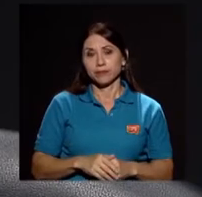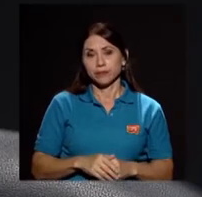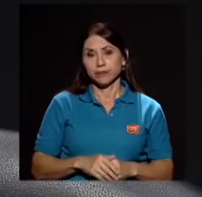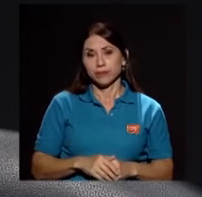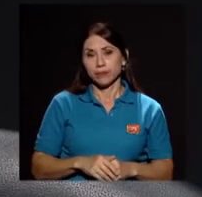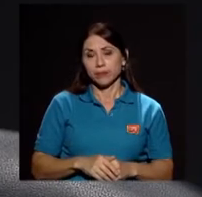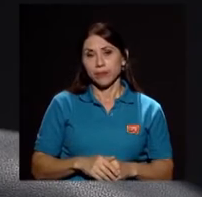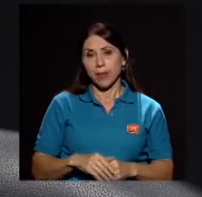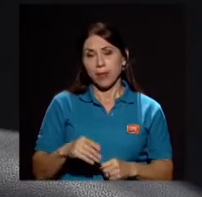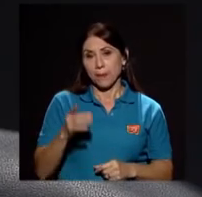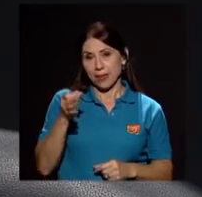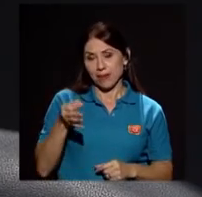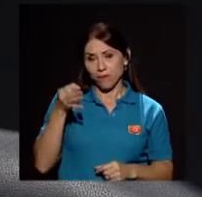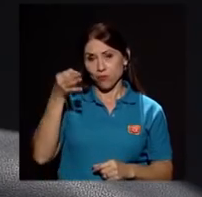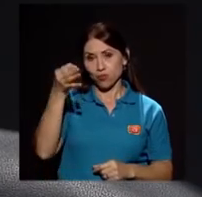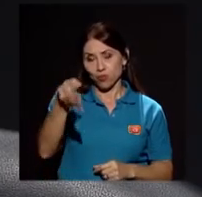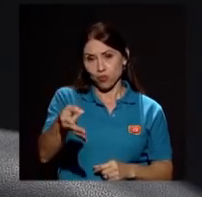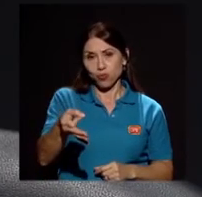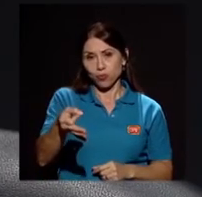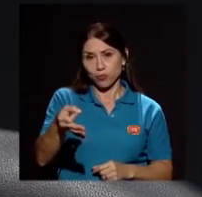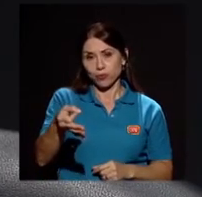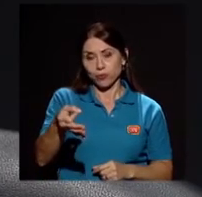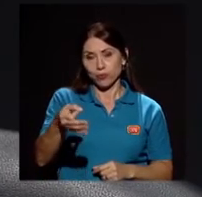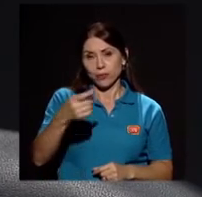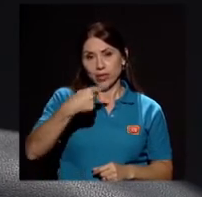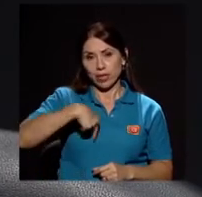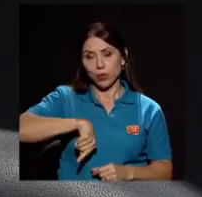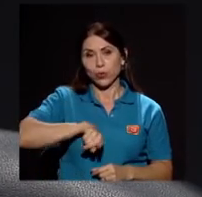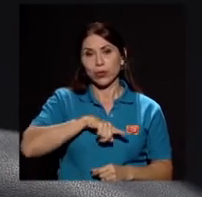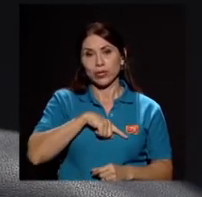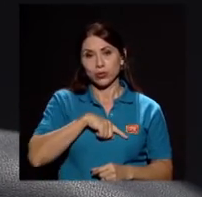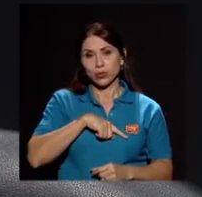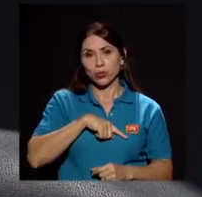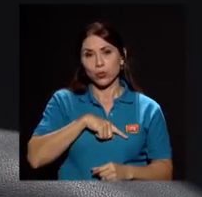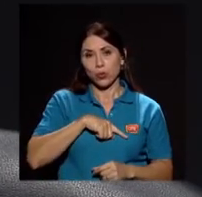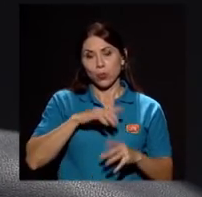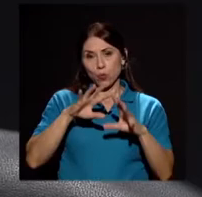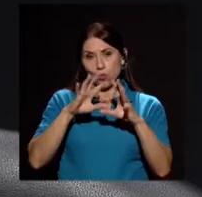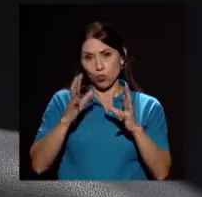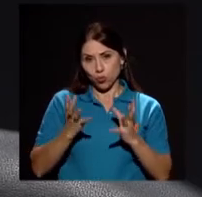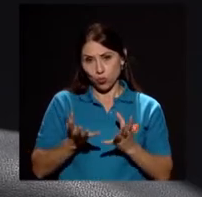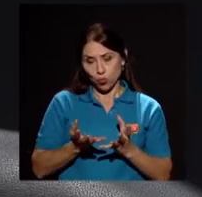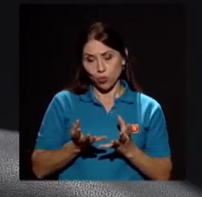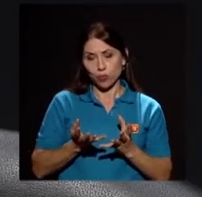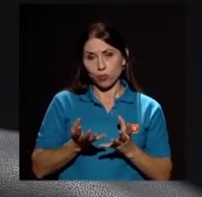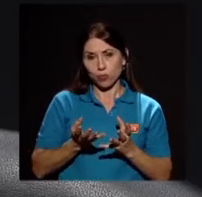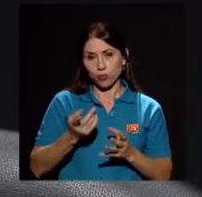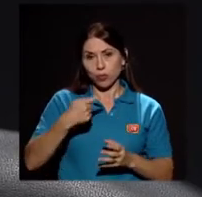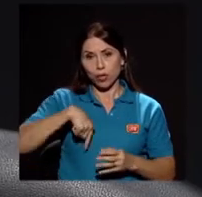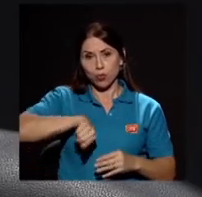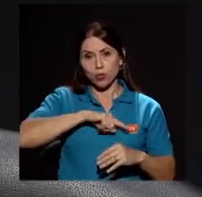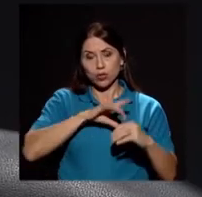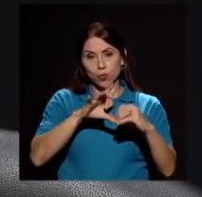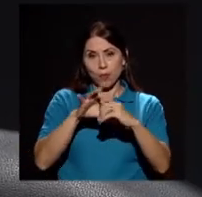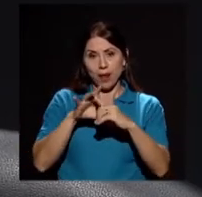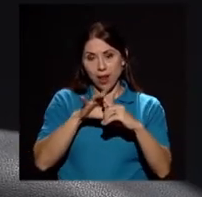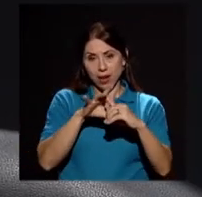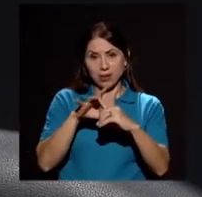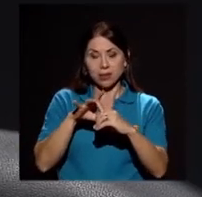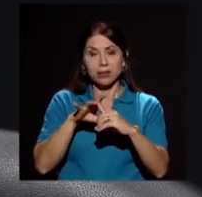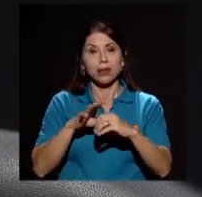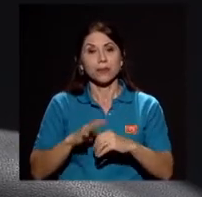para el futuro de nuestro mundo nuestro planeta primero